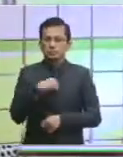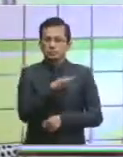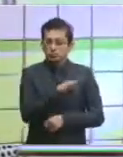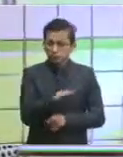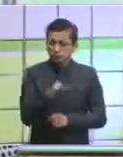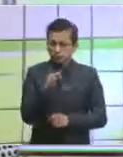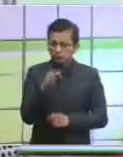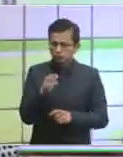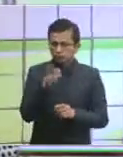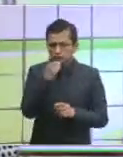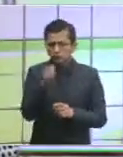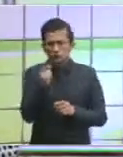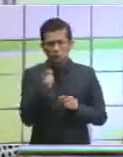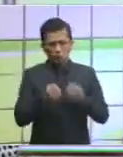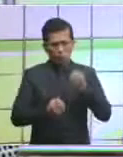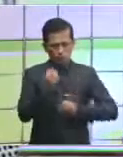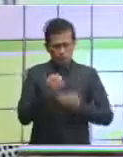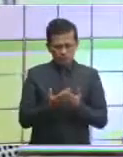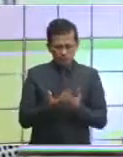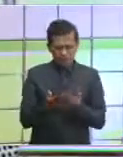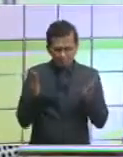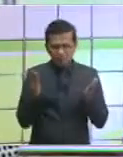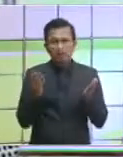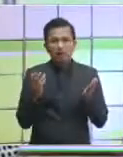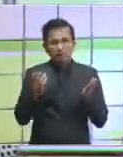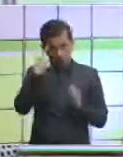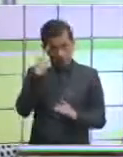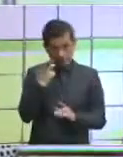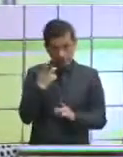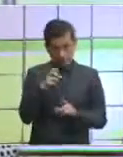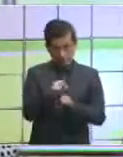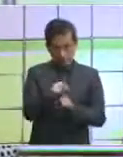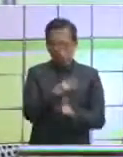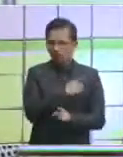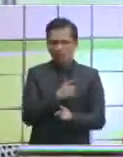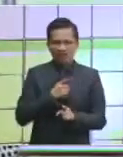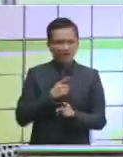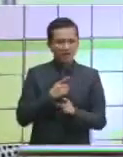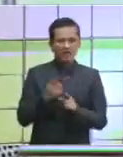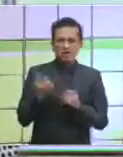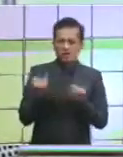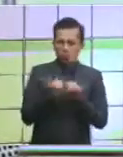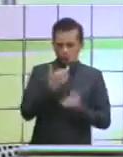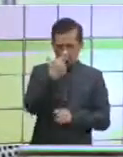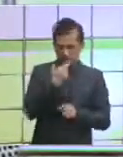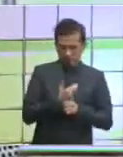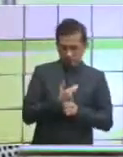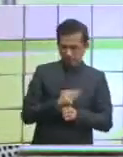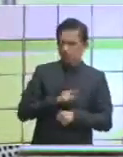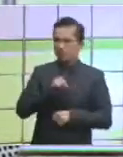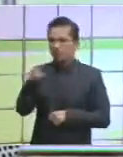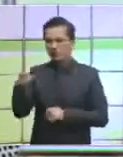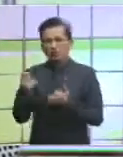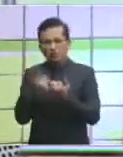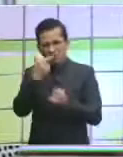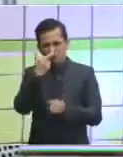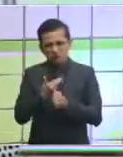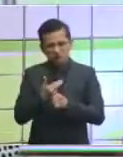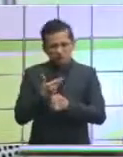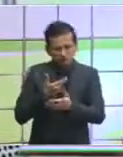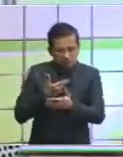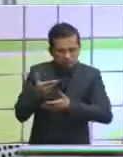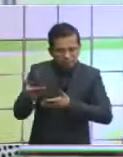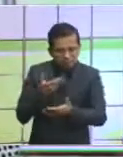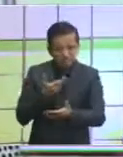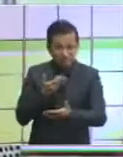justicia abierta pero para lograrla hay un mecanismo de corresponsabilidad que no podemos dejar a un lado o sea